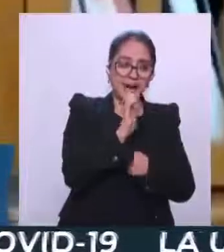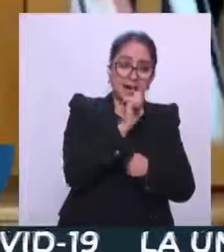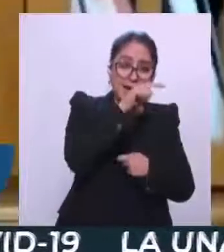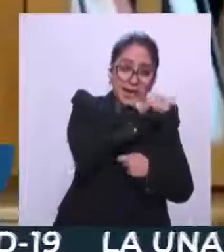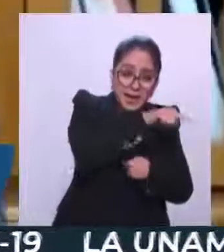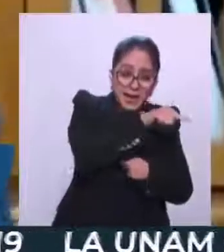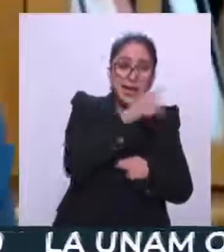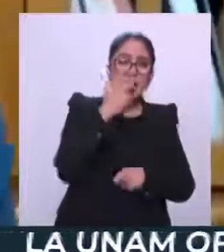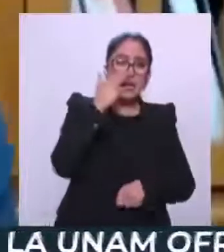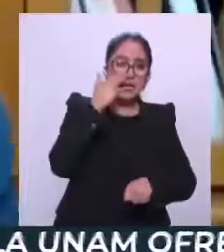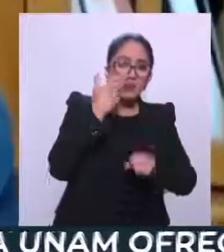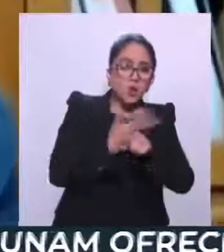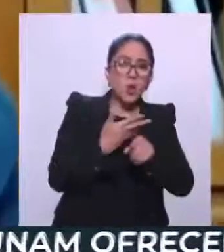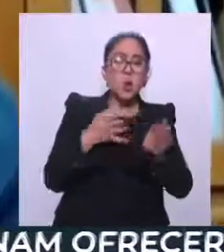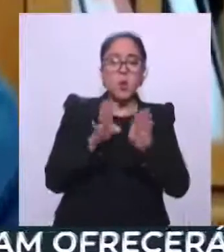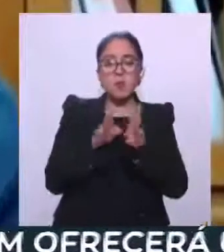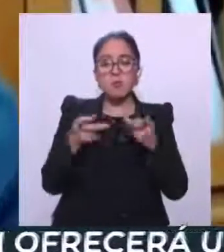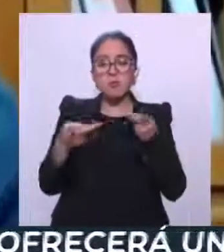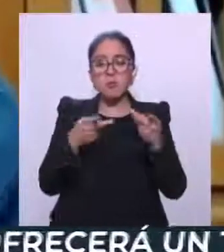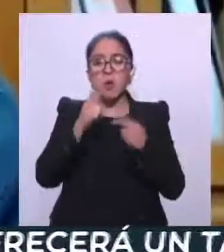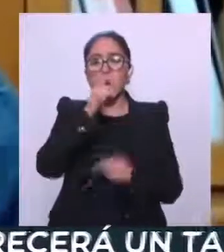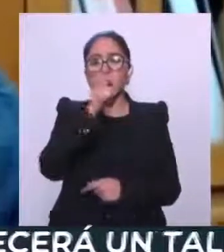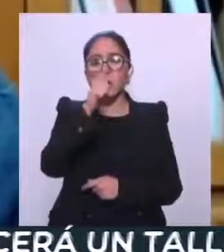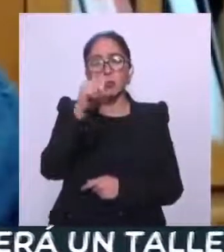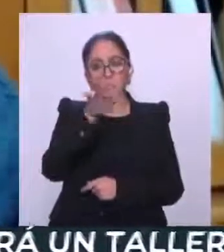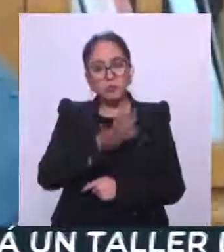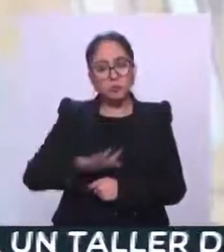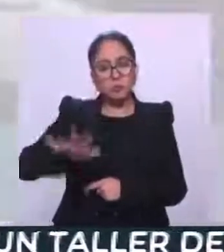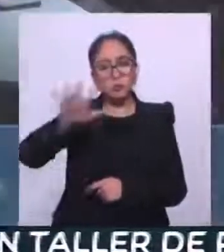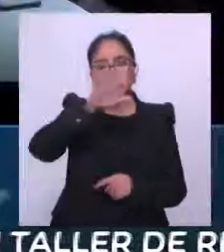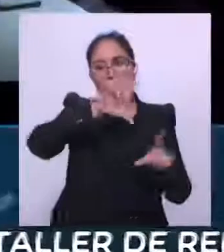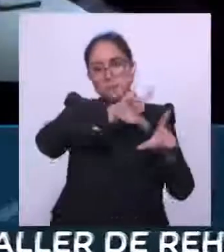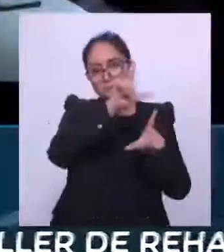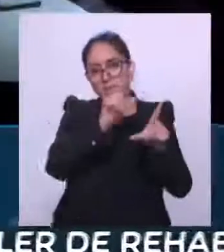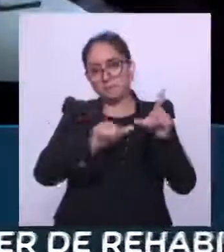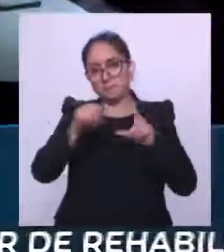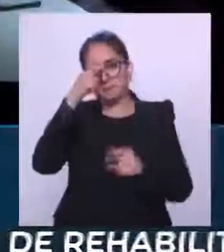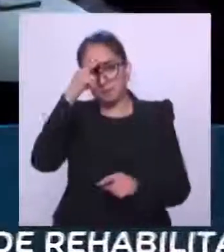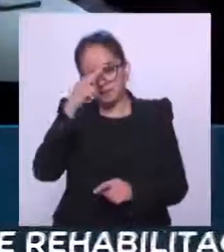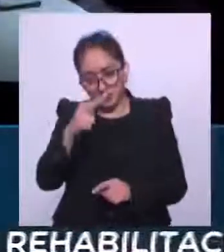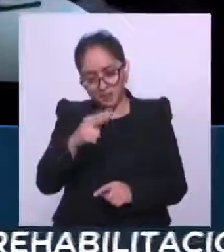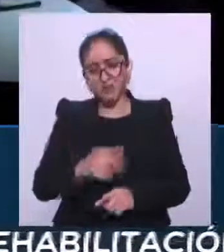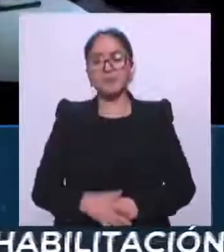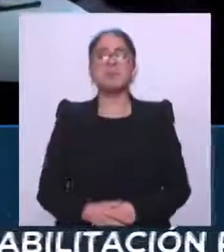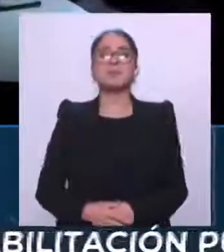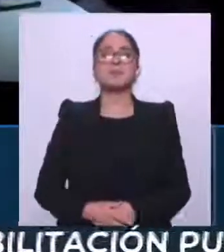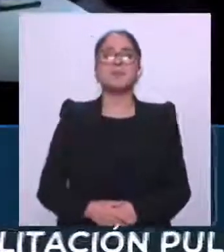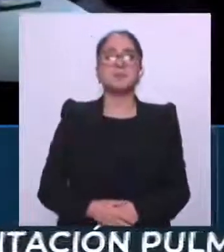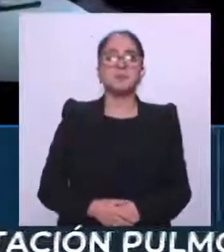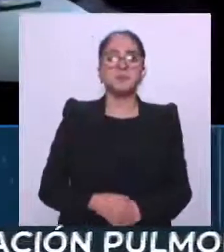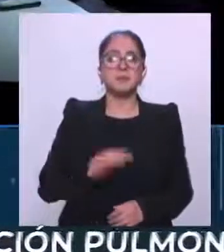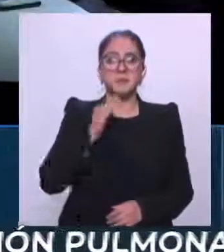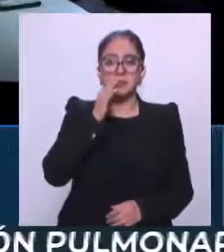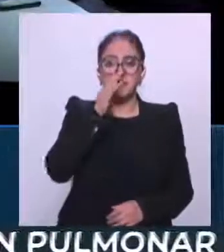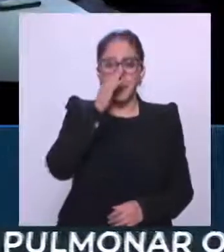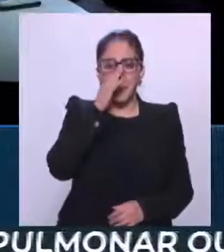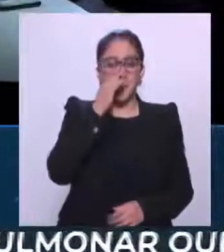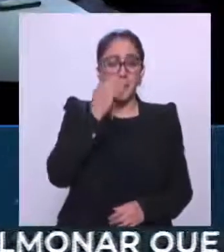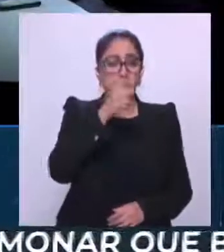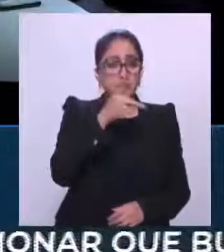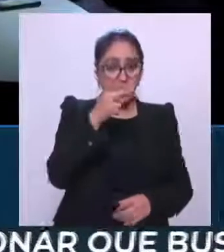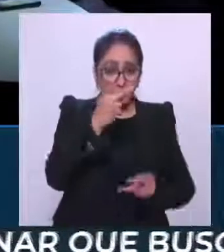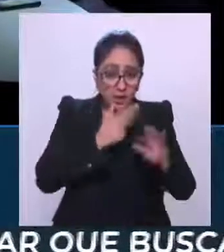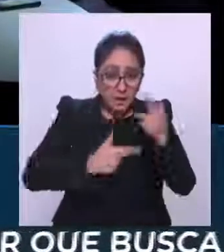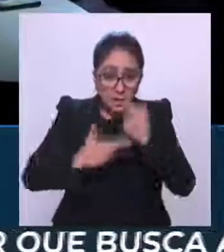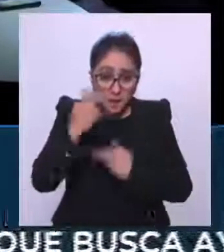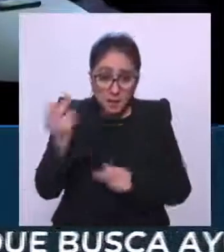toda esta planeación global. Bueno, entonces, regresando a la pregunta, si es posible que podamos tener otro apagón,